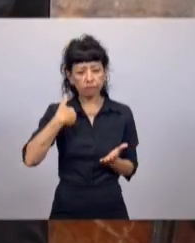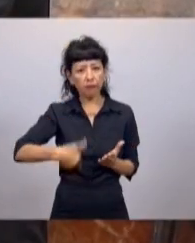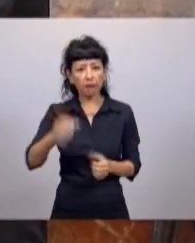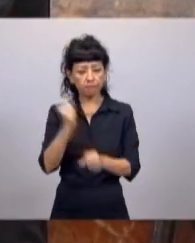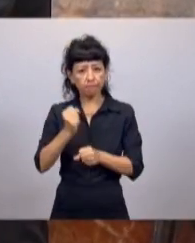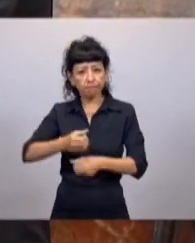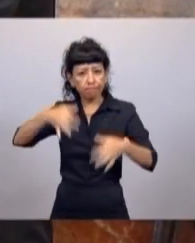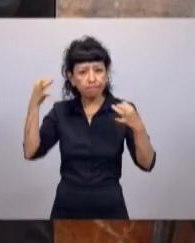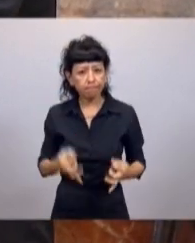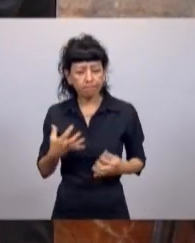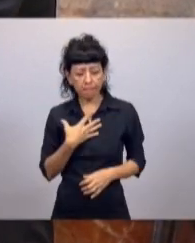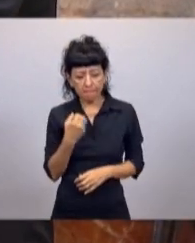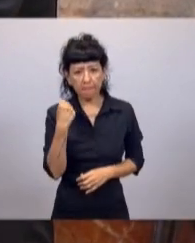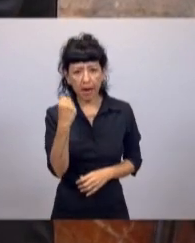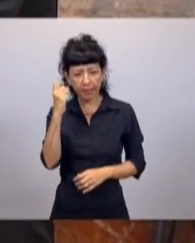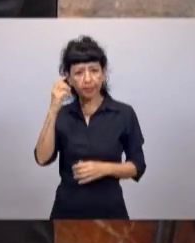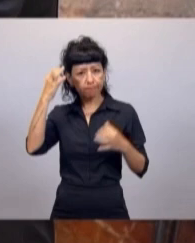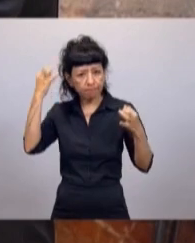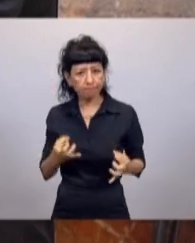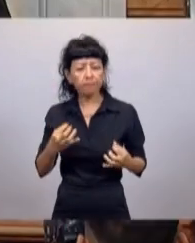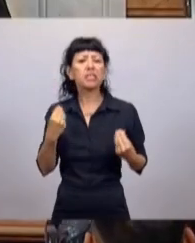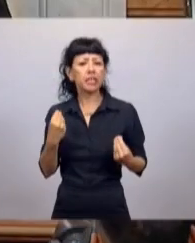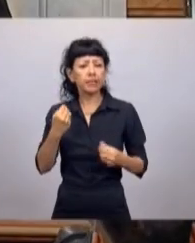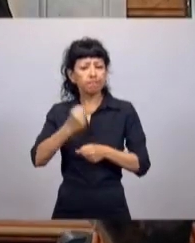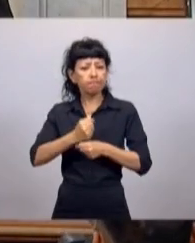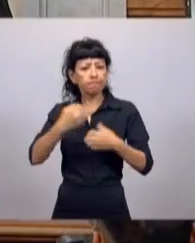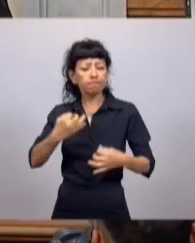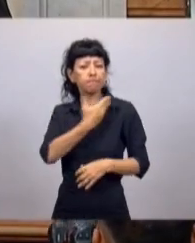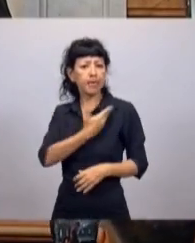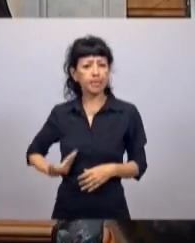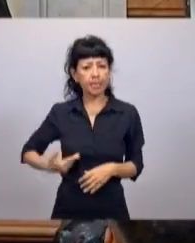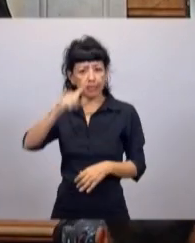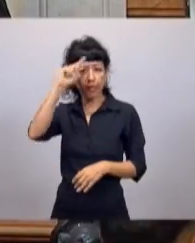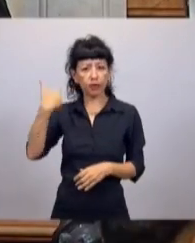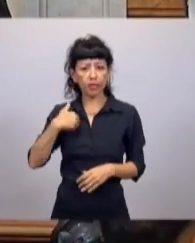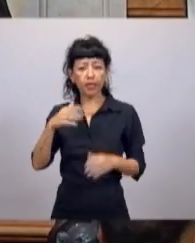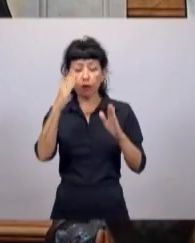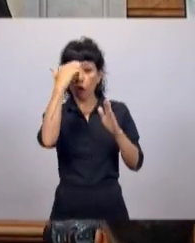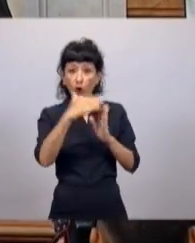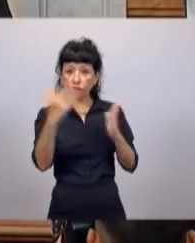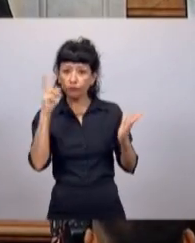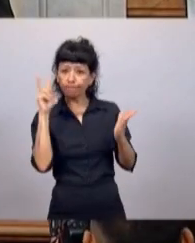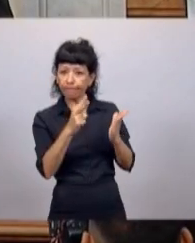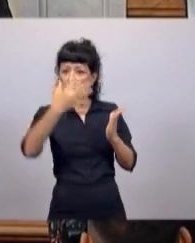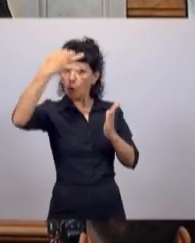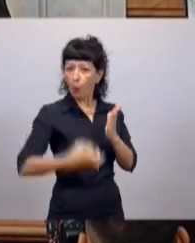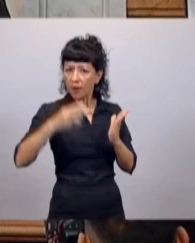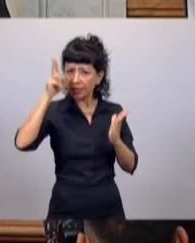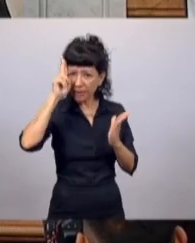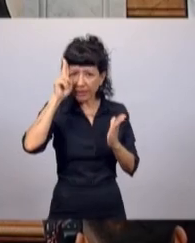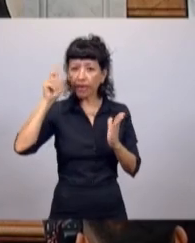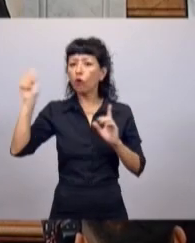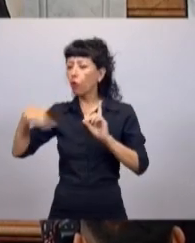lealtad y Patriotismo el cargo de presidente de la nación Argentina y observar y hacer observar fielmente en lo que de